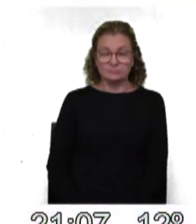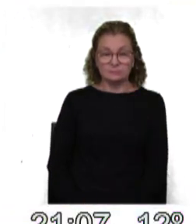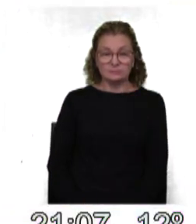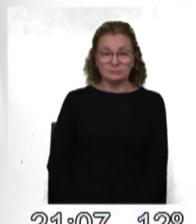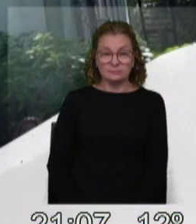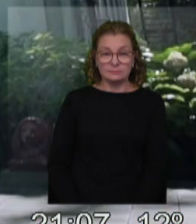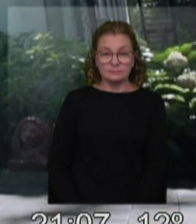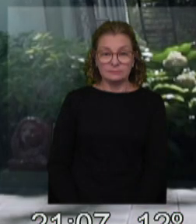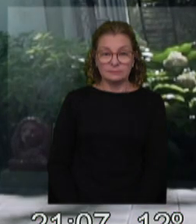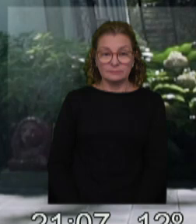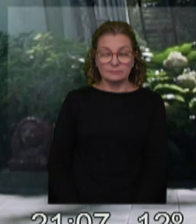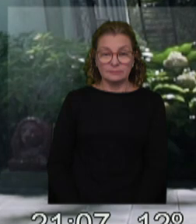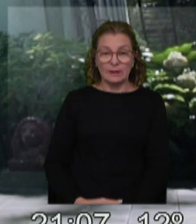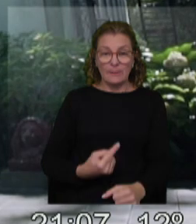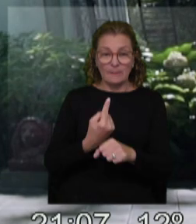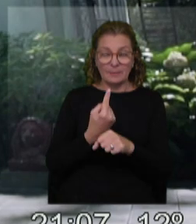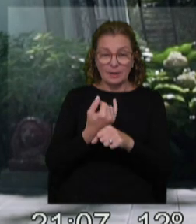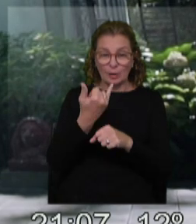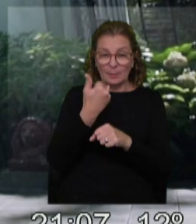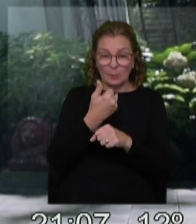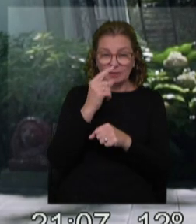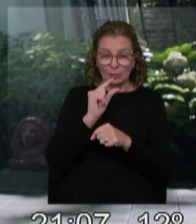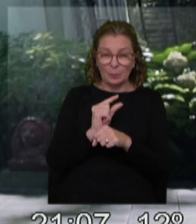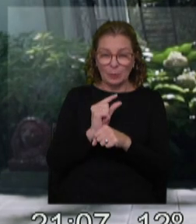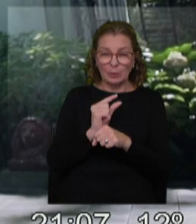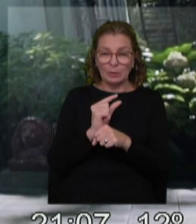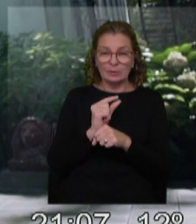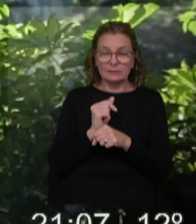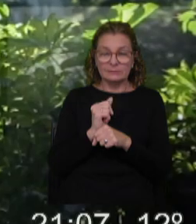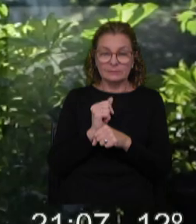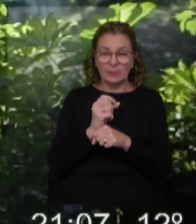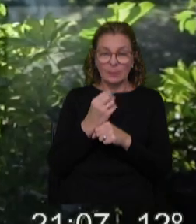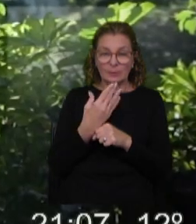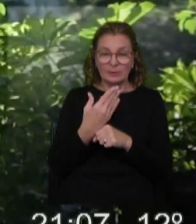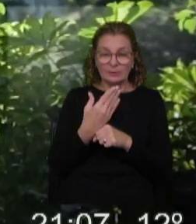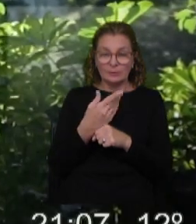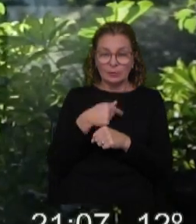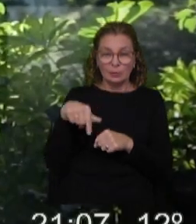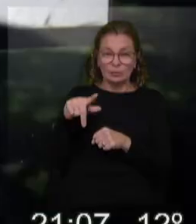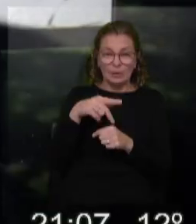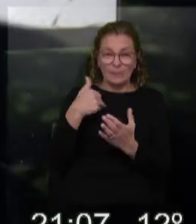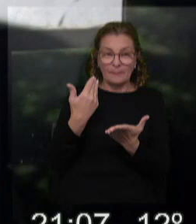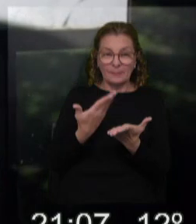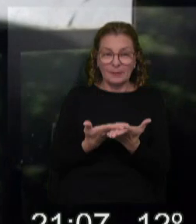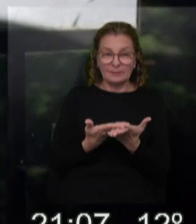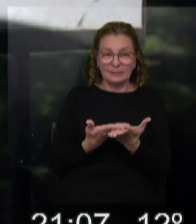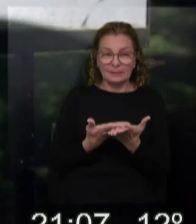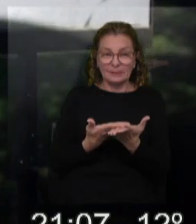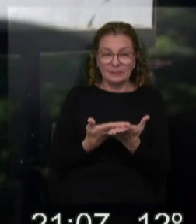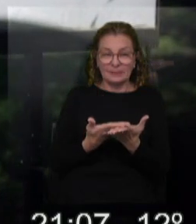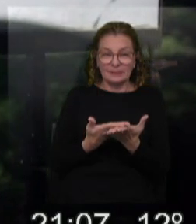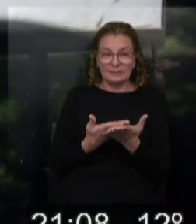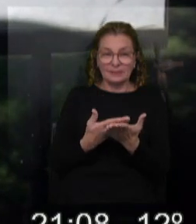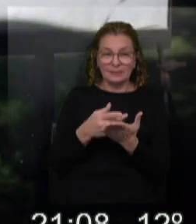Diego, bueno, primero que me cuentes un poco por qué ustedes plantean que este